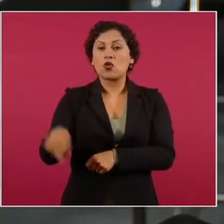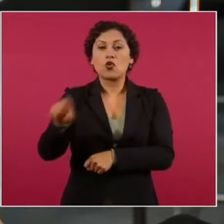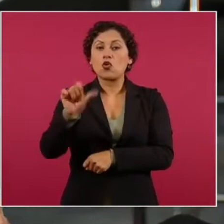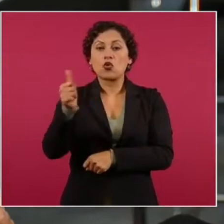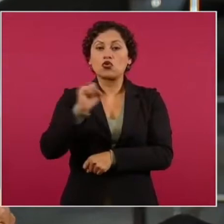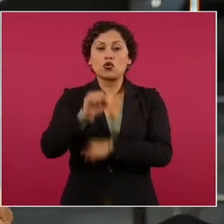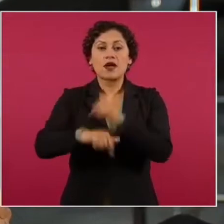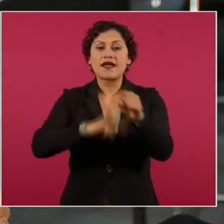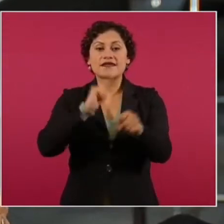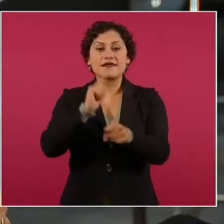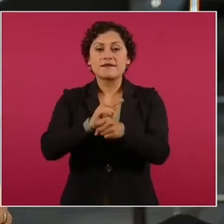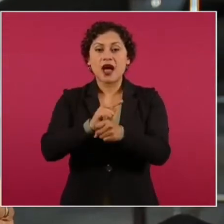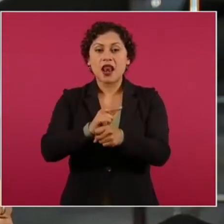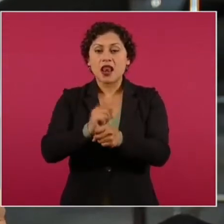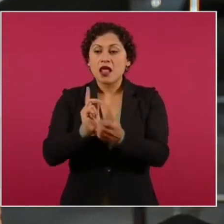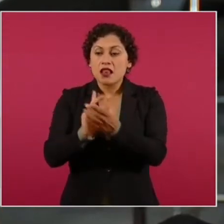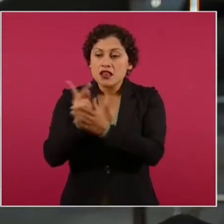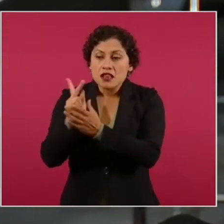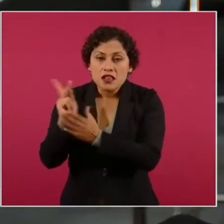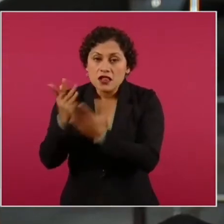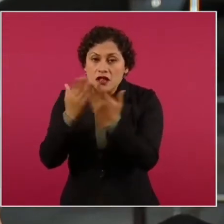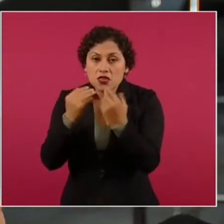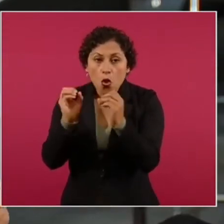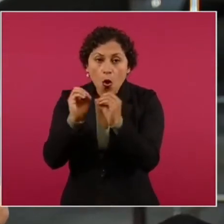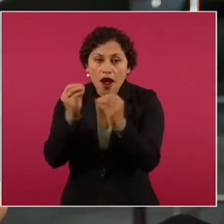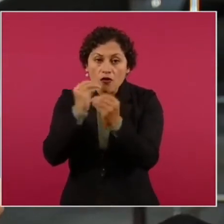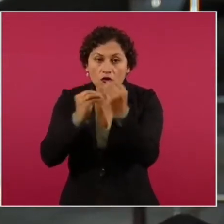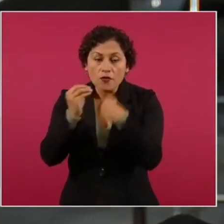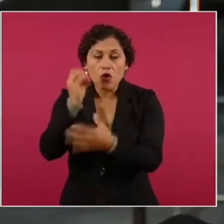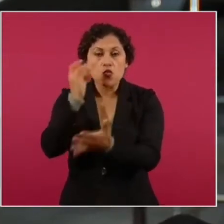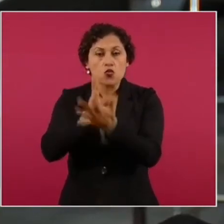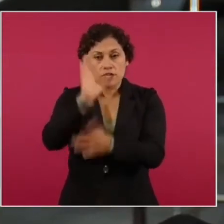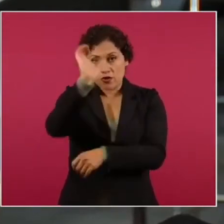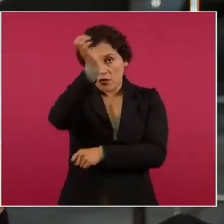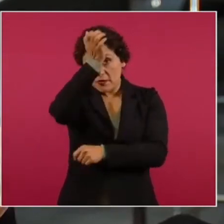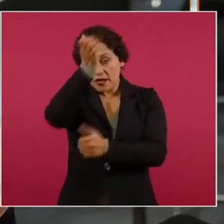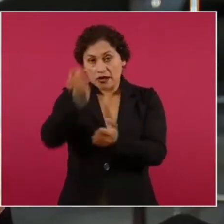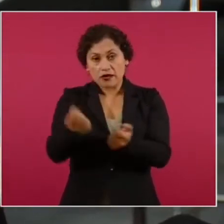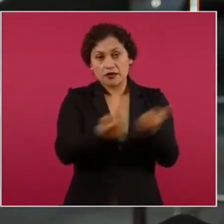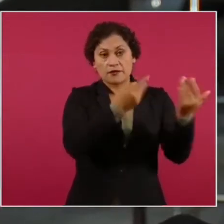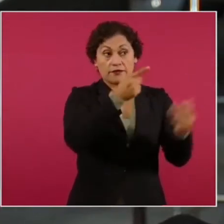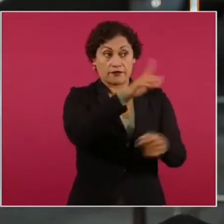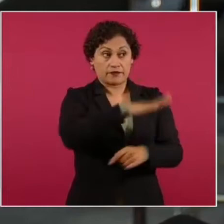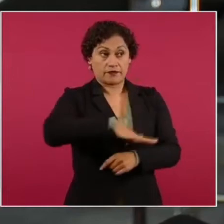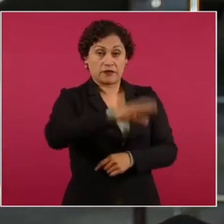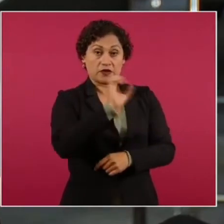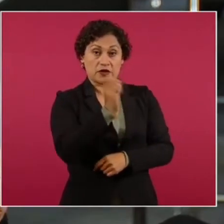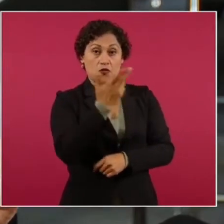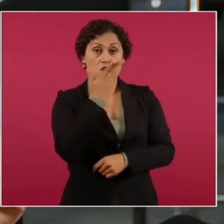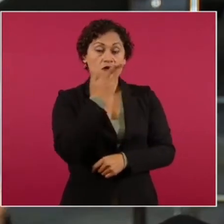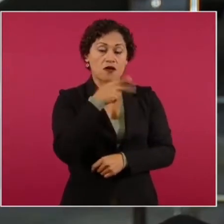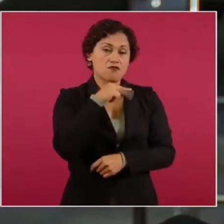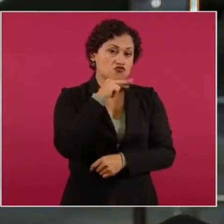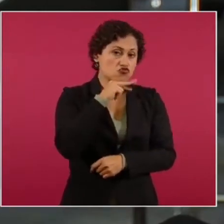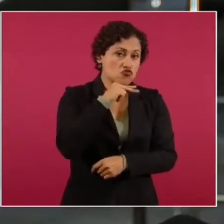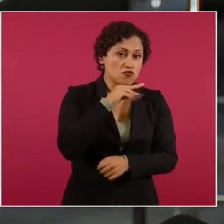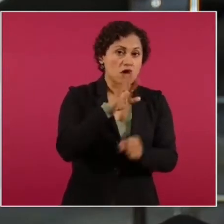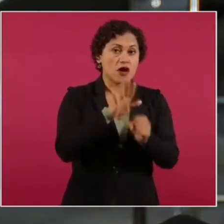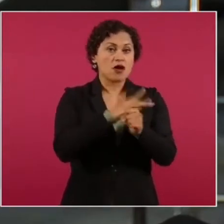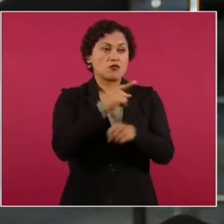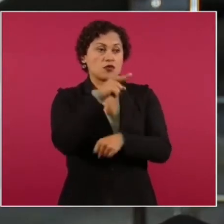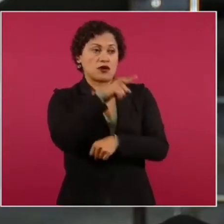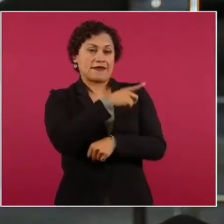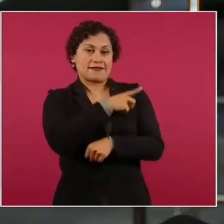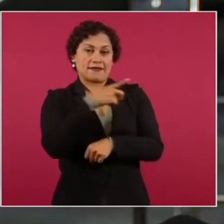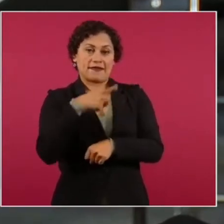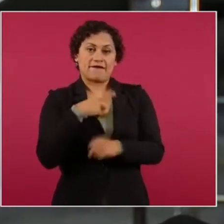Sí. Entonces están muy preocupados porque ellos tienen que cuidar el área